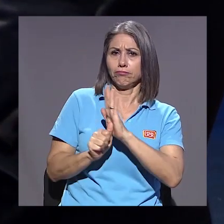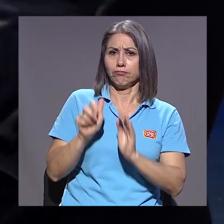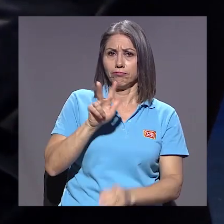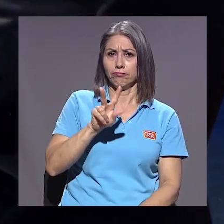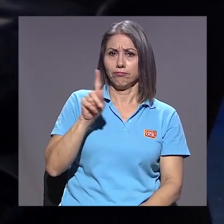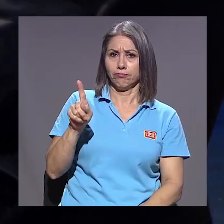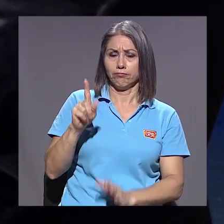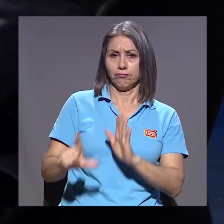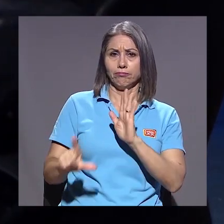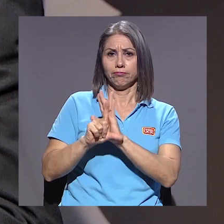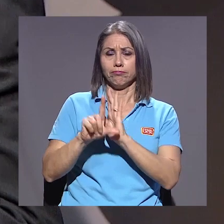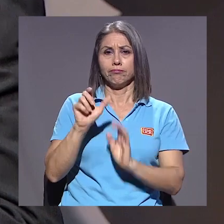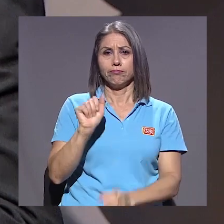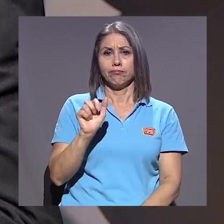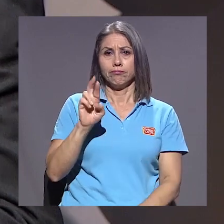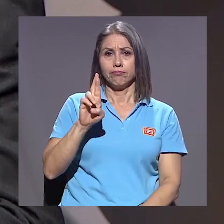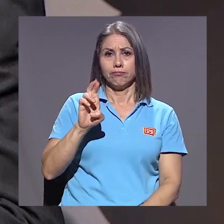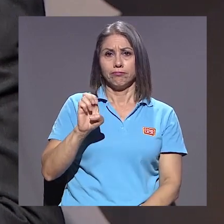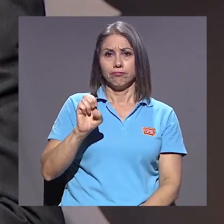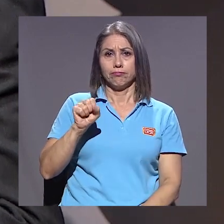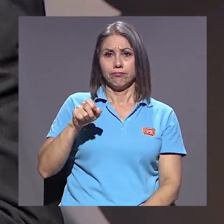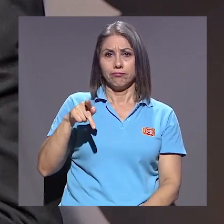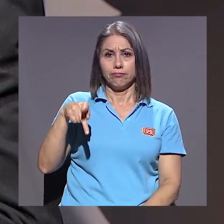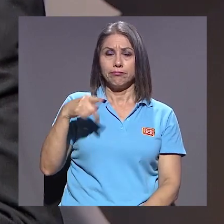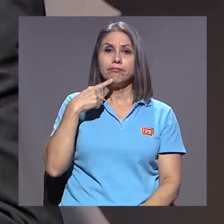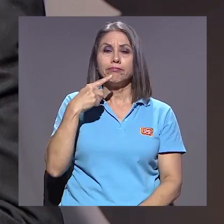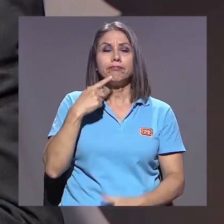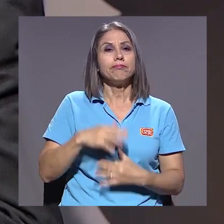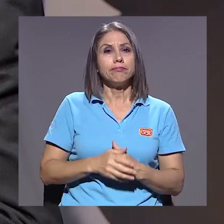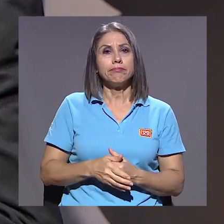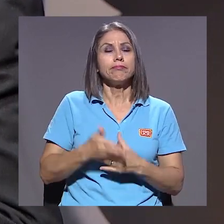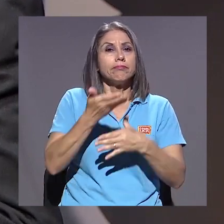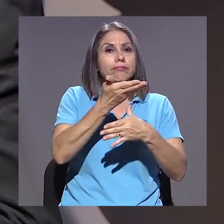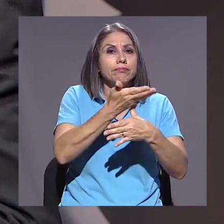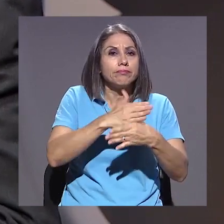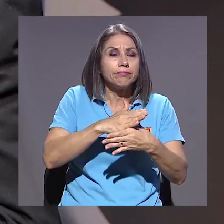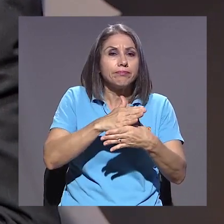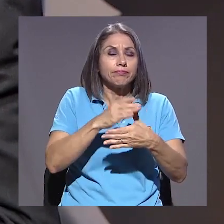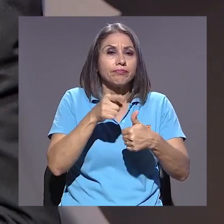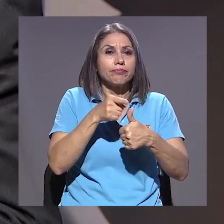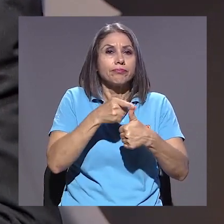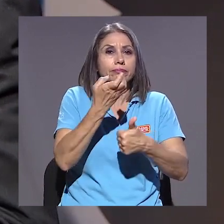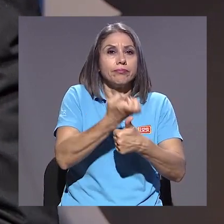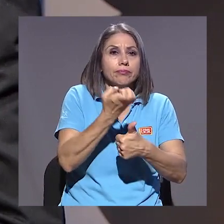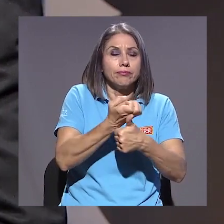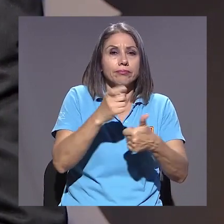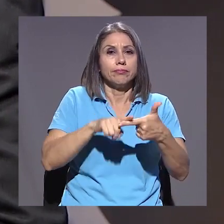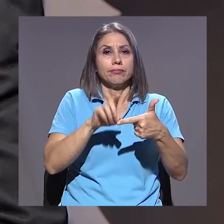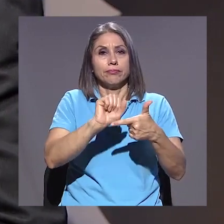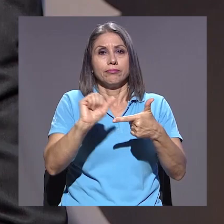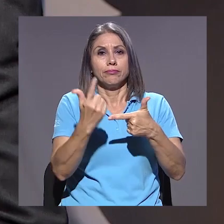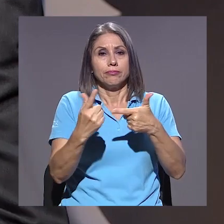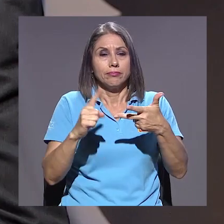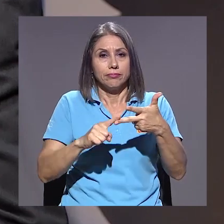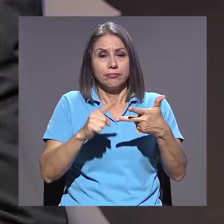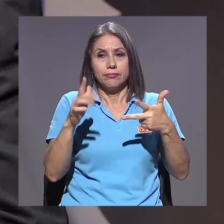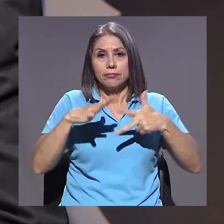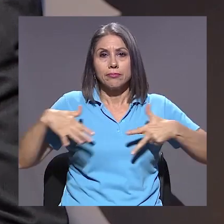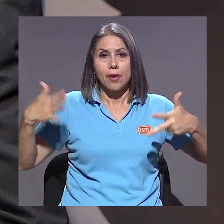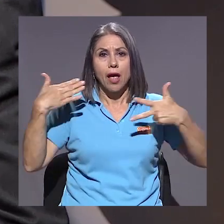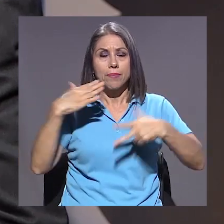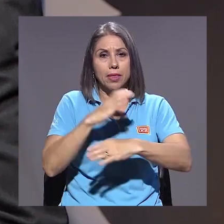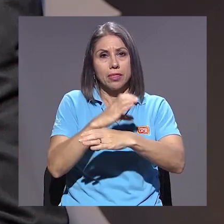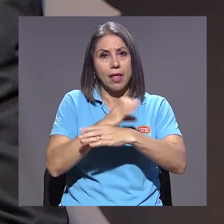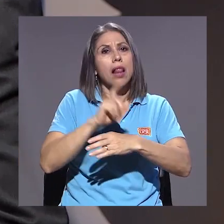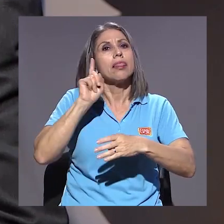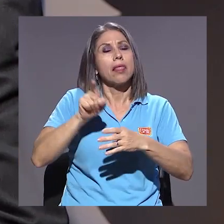ARECEP establece que es la dimensión económica, la social y la ambiental la que deben incluirse en ese costo que debe darse